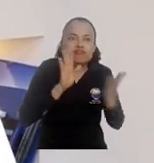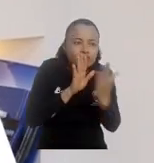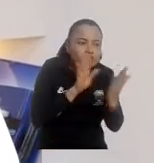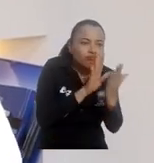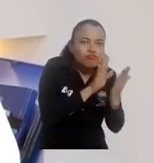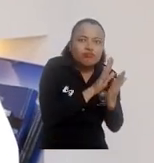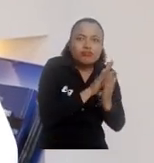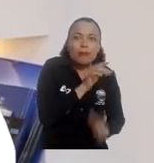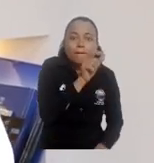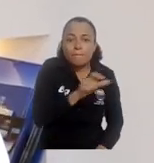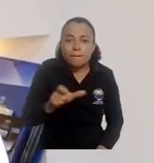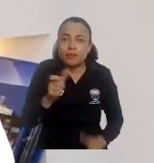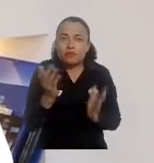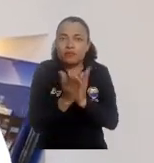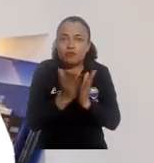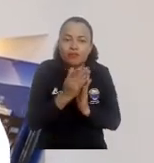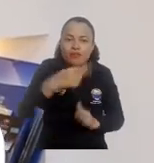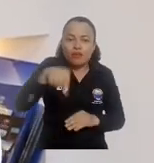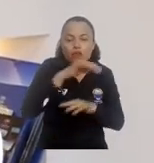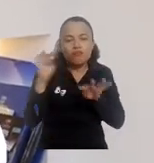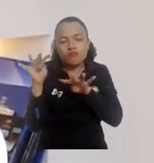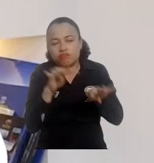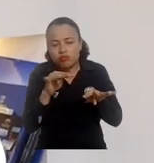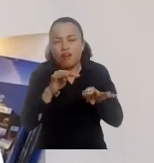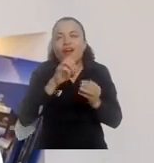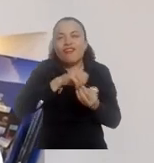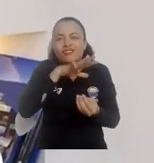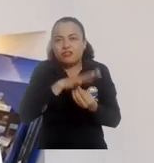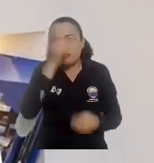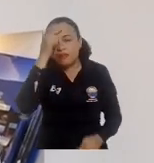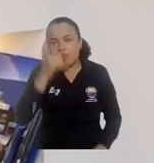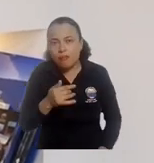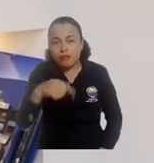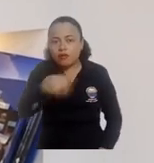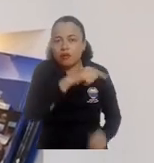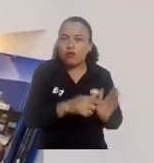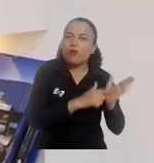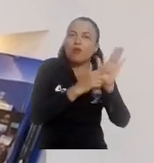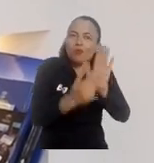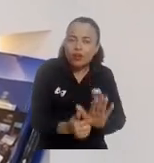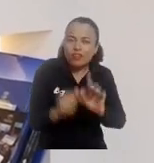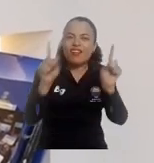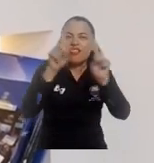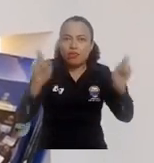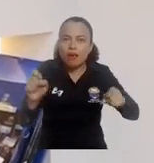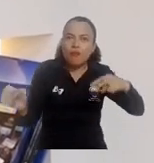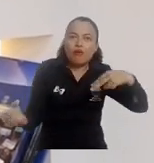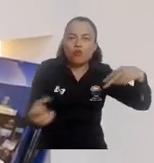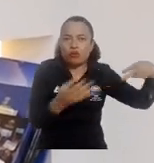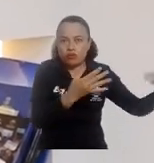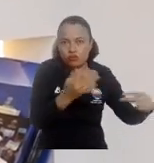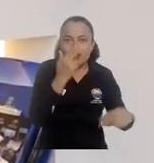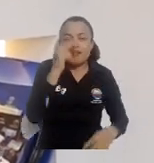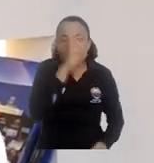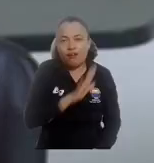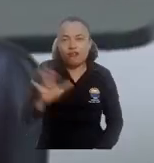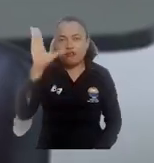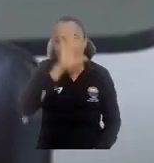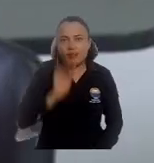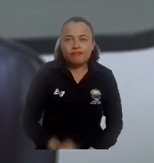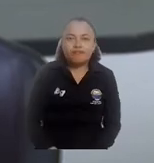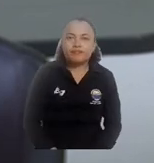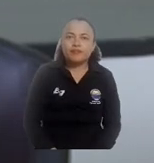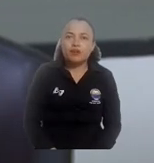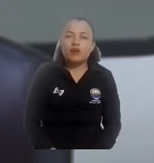nuestros estudiantes, que son la cara visible del distrito de Santa Marta, sean lo que nos representen educativamente a nivel